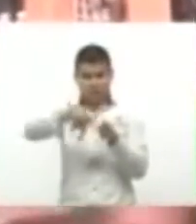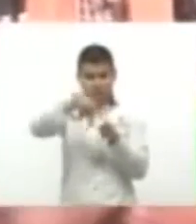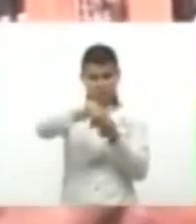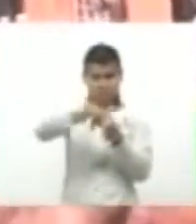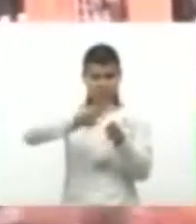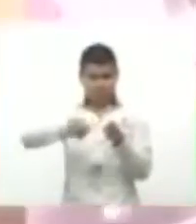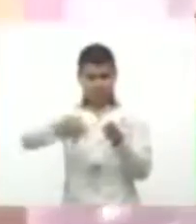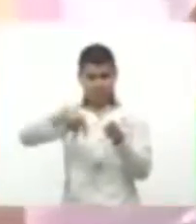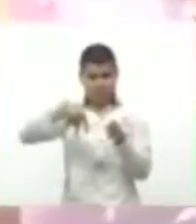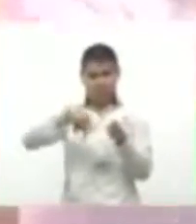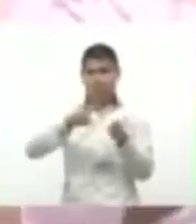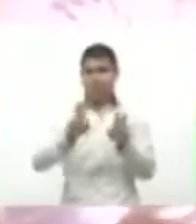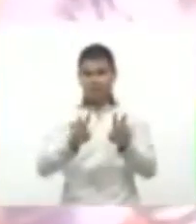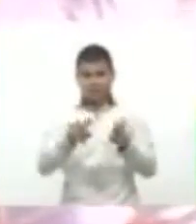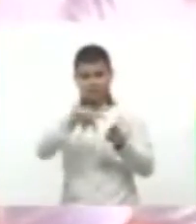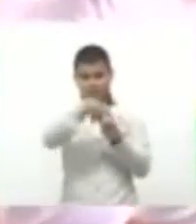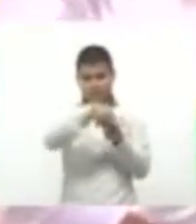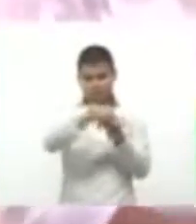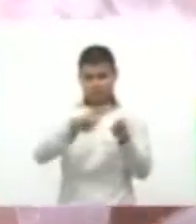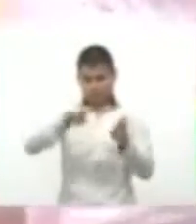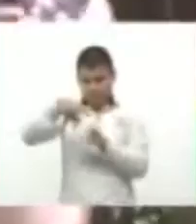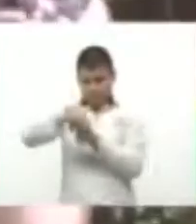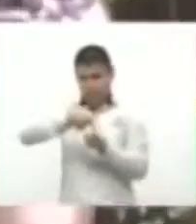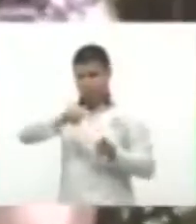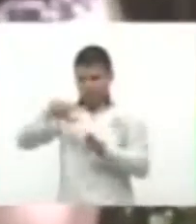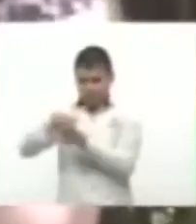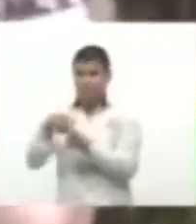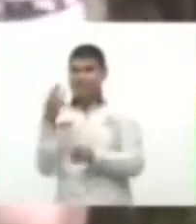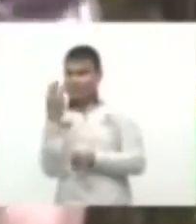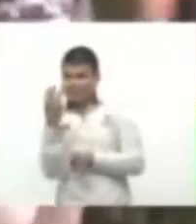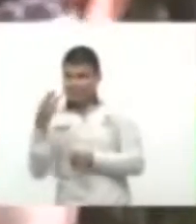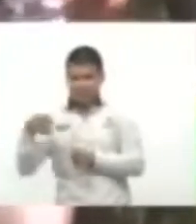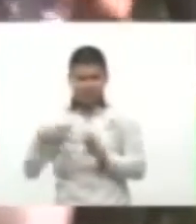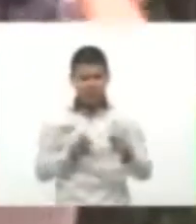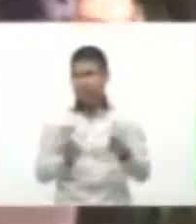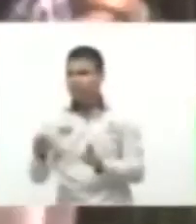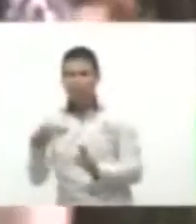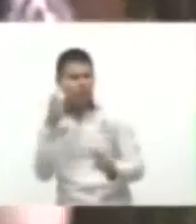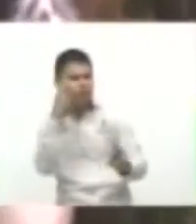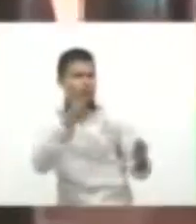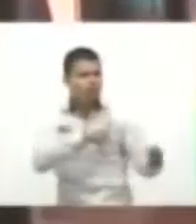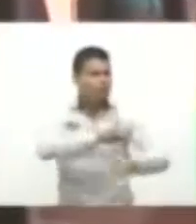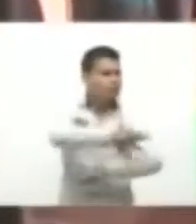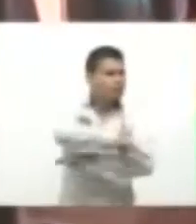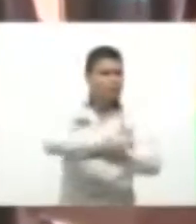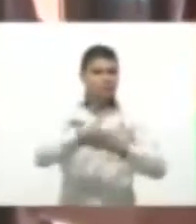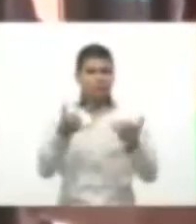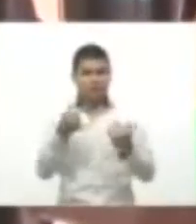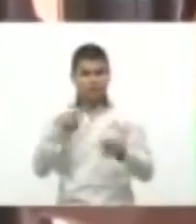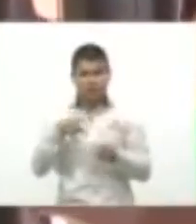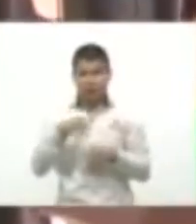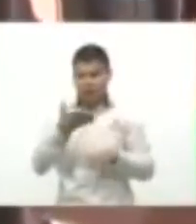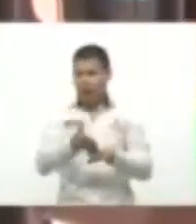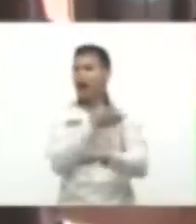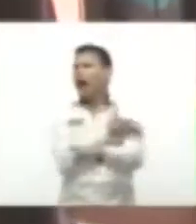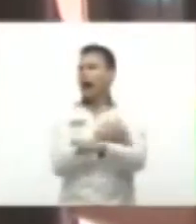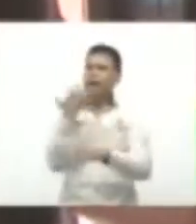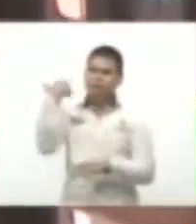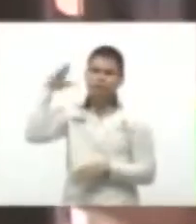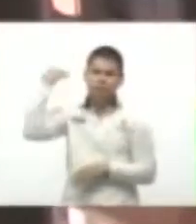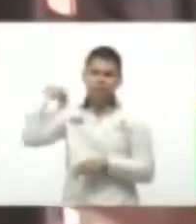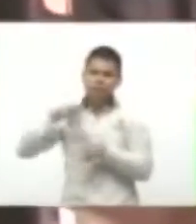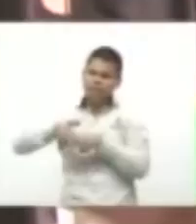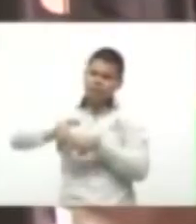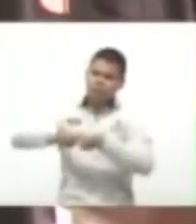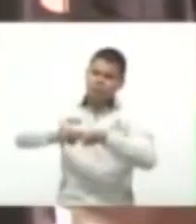tres en moto distinta. Los vecinos del barrio Olaya denuncian que la costumbre de sentarse en sus terrazas ha cambiado. Ya hora de colegio, traía